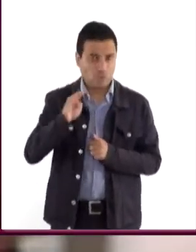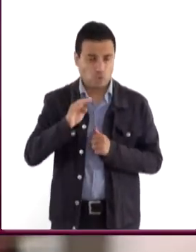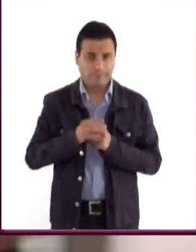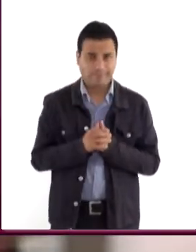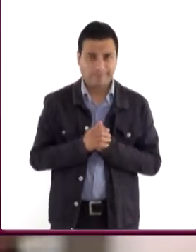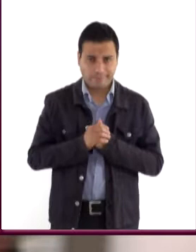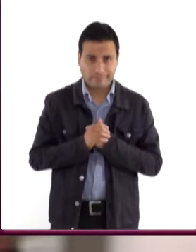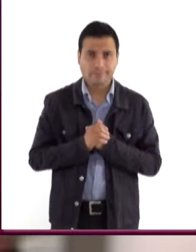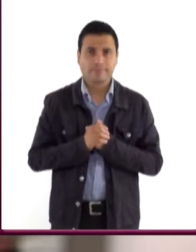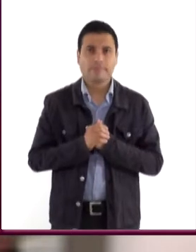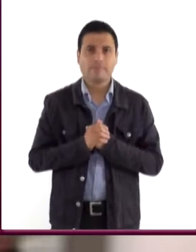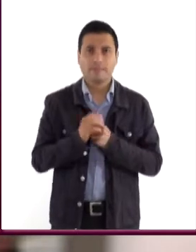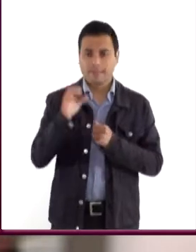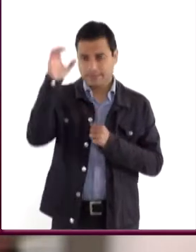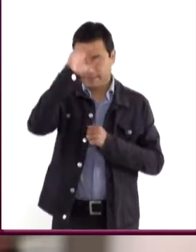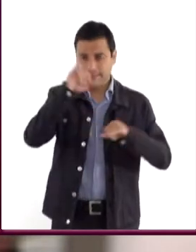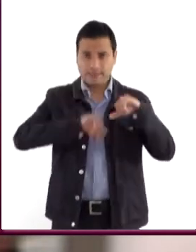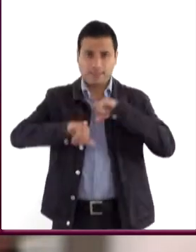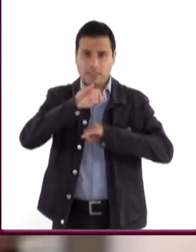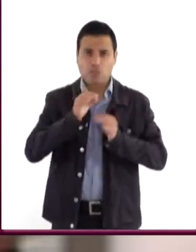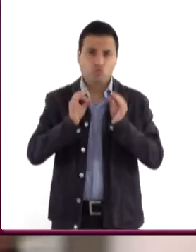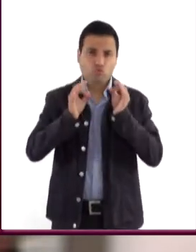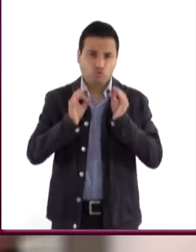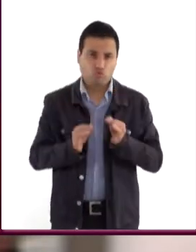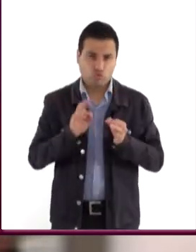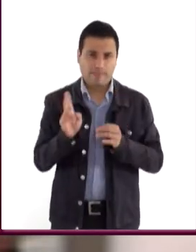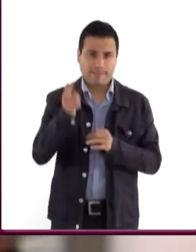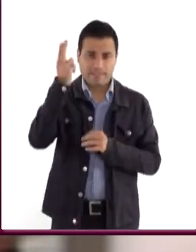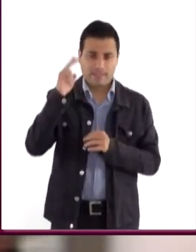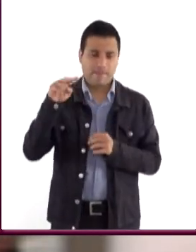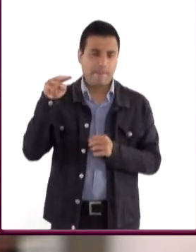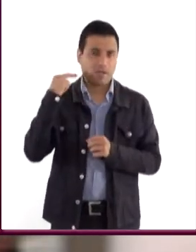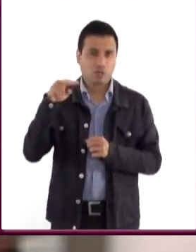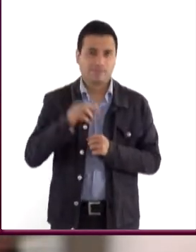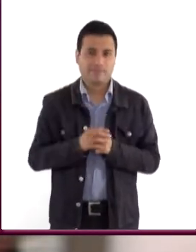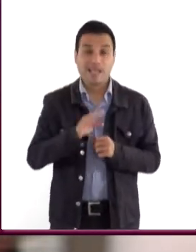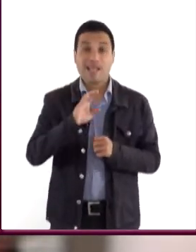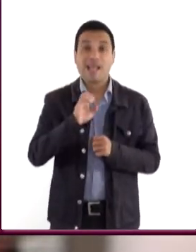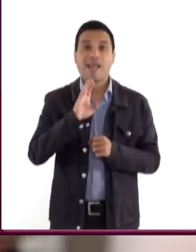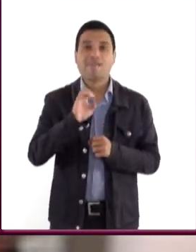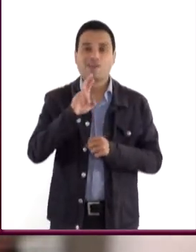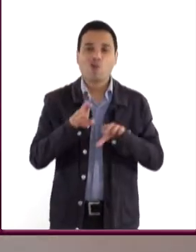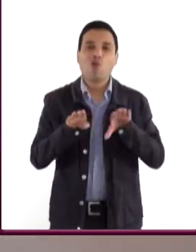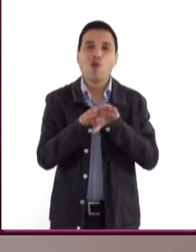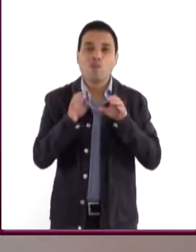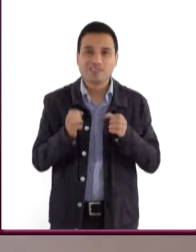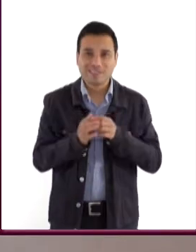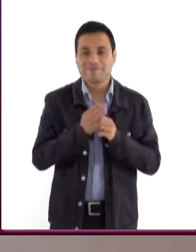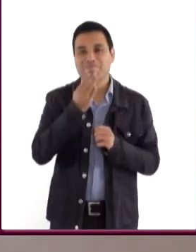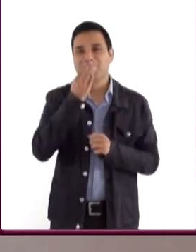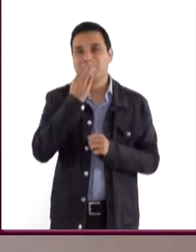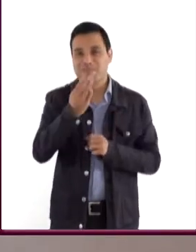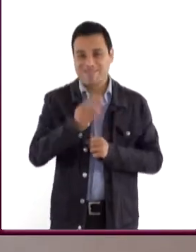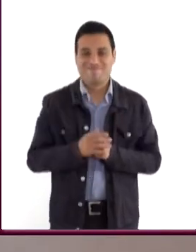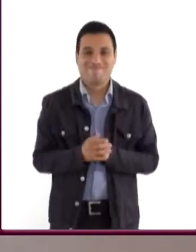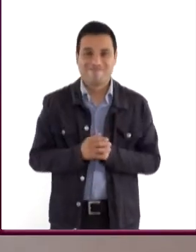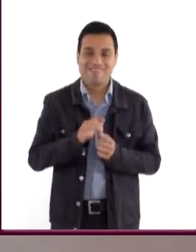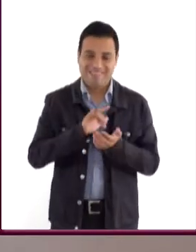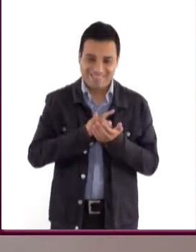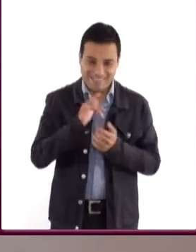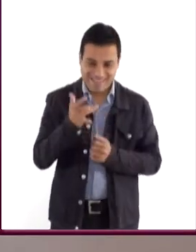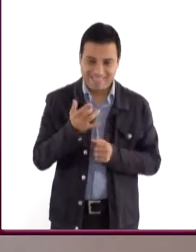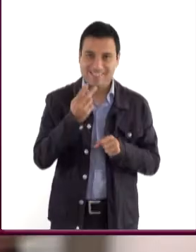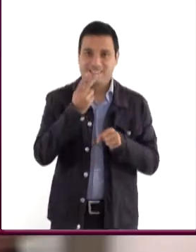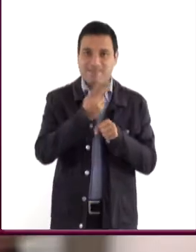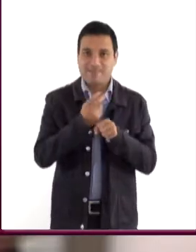Farid Mora Aguilar, entomólogo de la Universidad Veracruzana. ¿Qué tal, Eder? Bienvenido al programa otra vez. Hola, ¿cómo estás? Muchas gracias por la